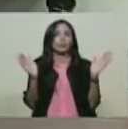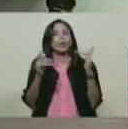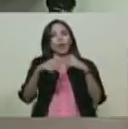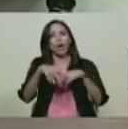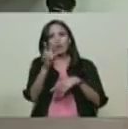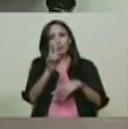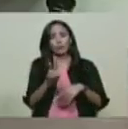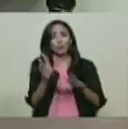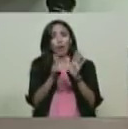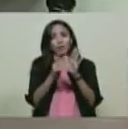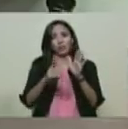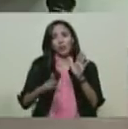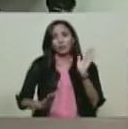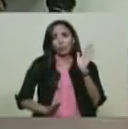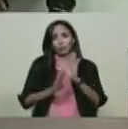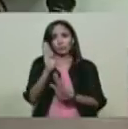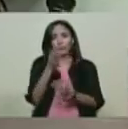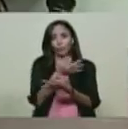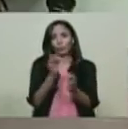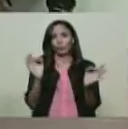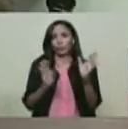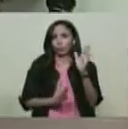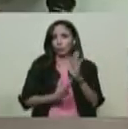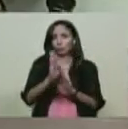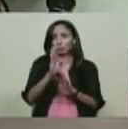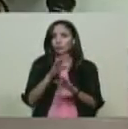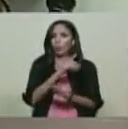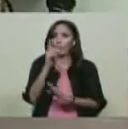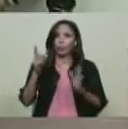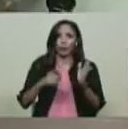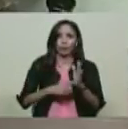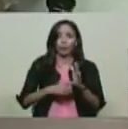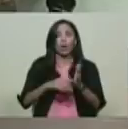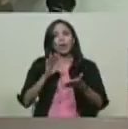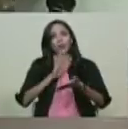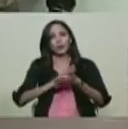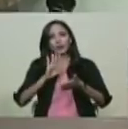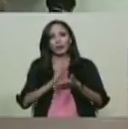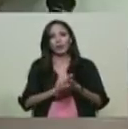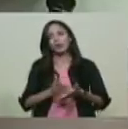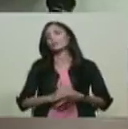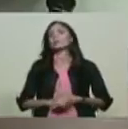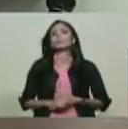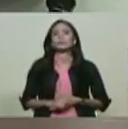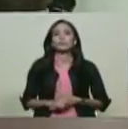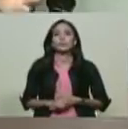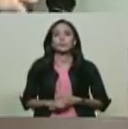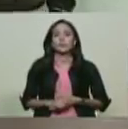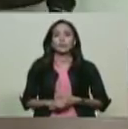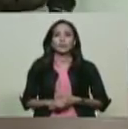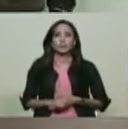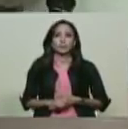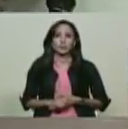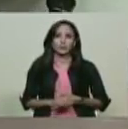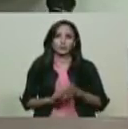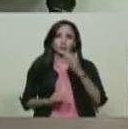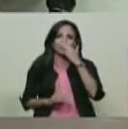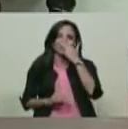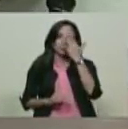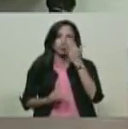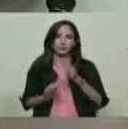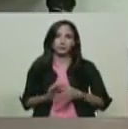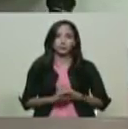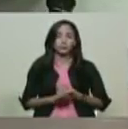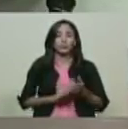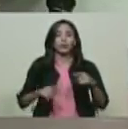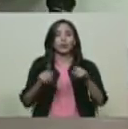Venezuela tiene derecho al desarrollo. Venezuela tiene derecho a la prosperidad. Venezuela tiene derecho a respirar aire puro